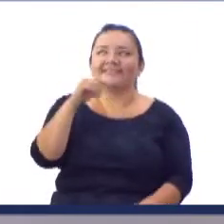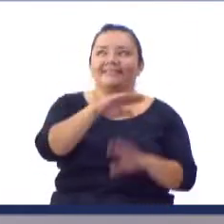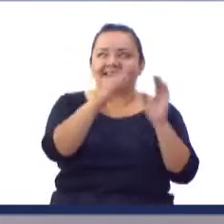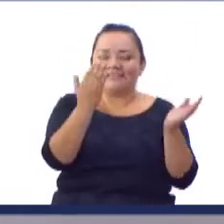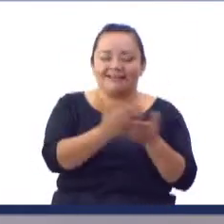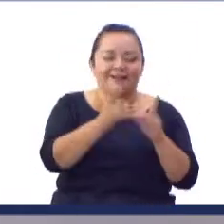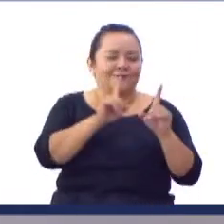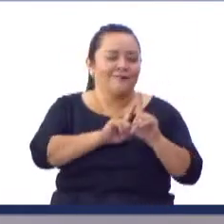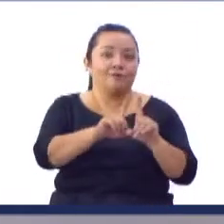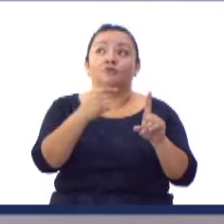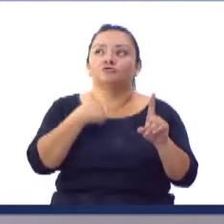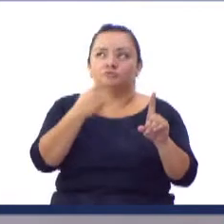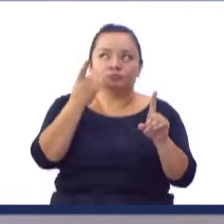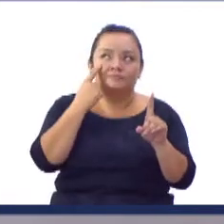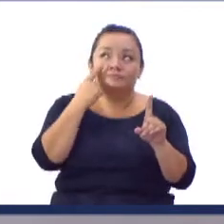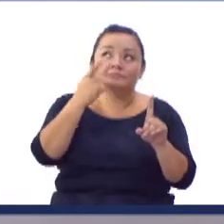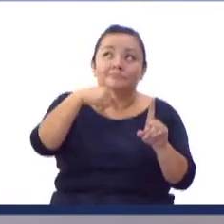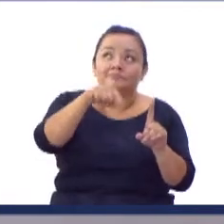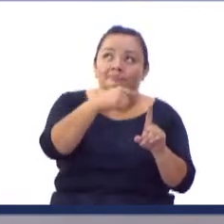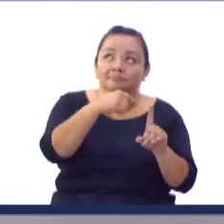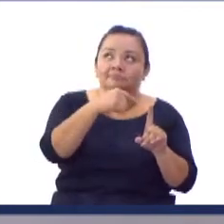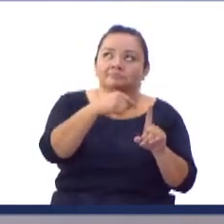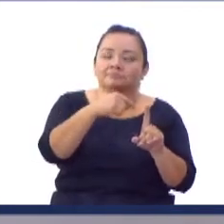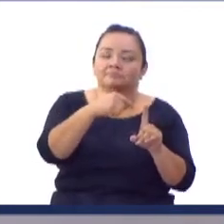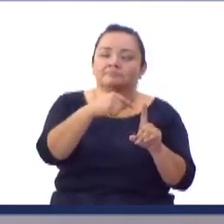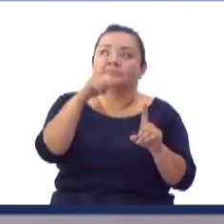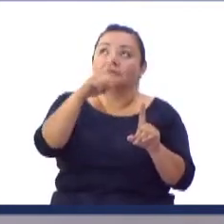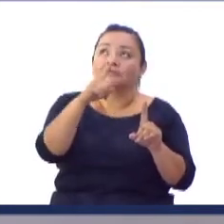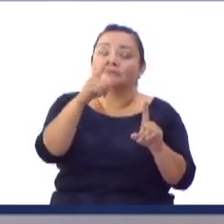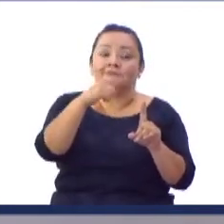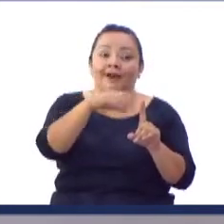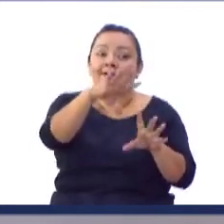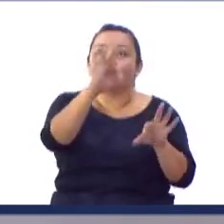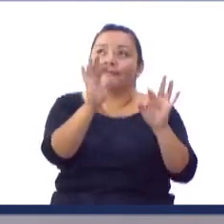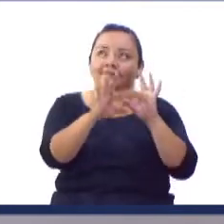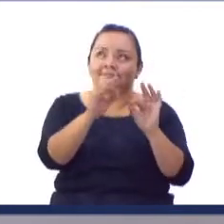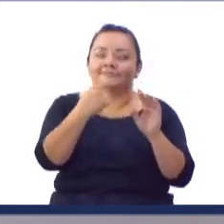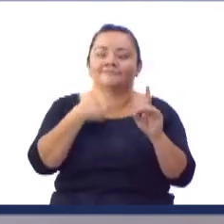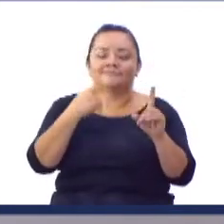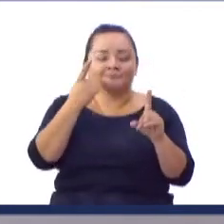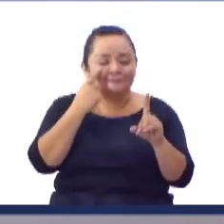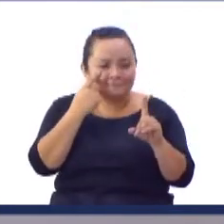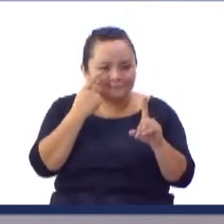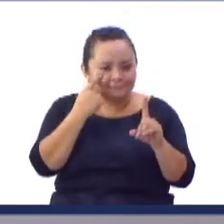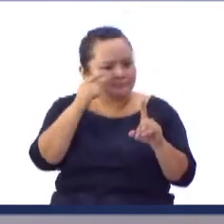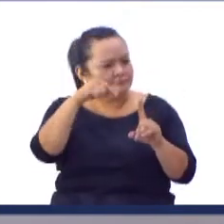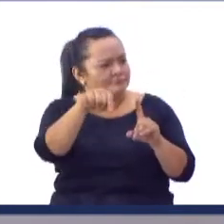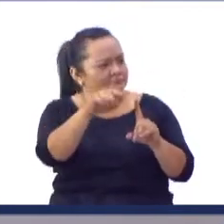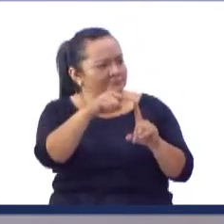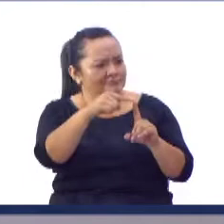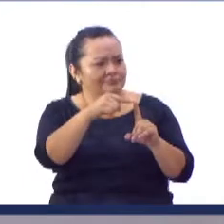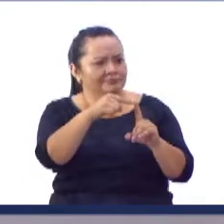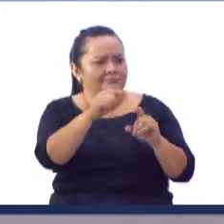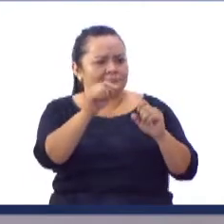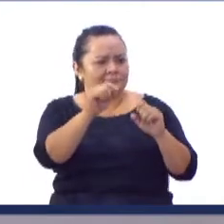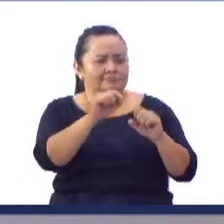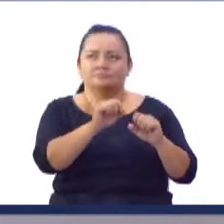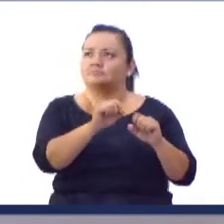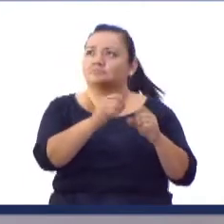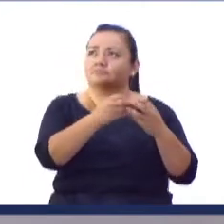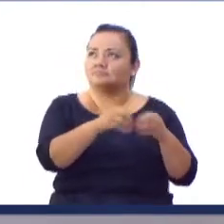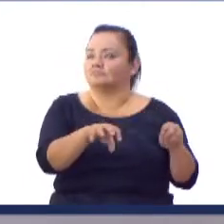mundo yo lo guardaba en tu nombre a los que me diste yo lo guardé y ninguno de ellos perdió